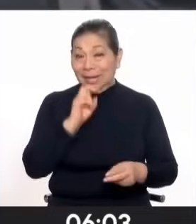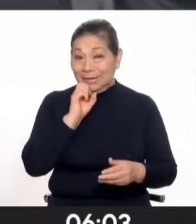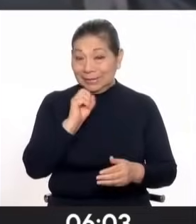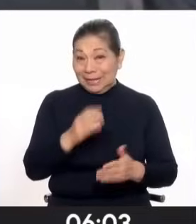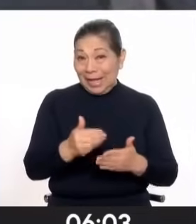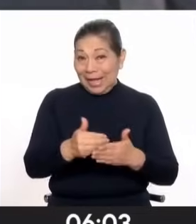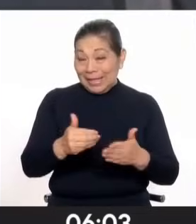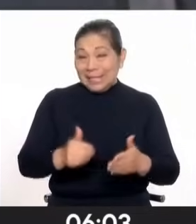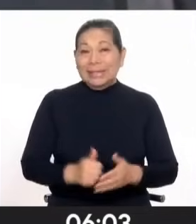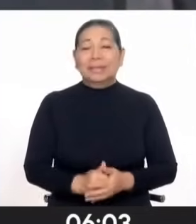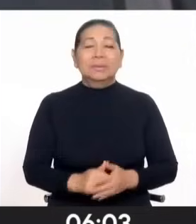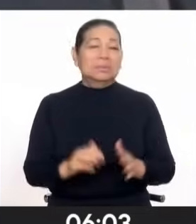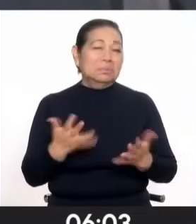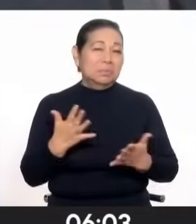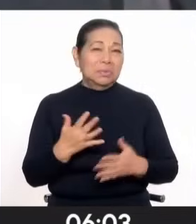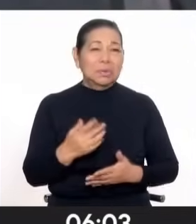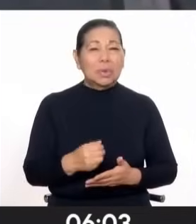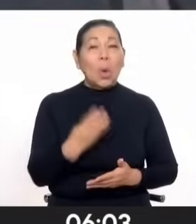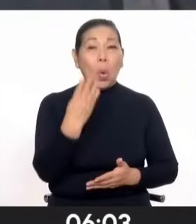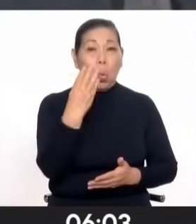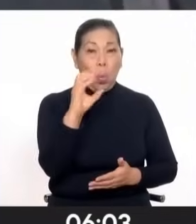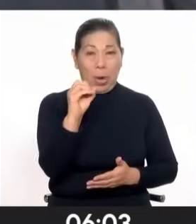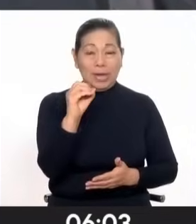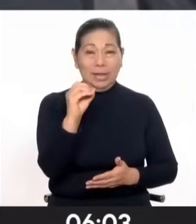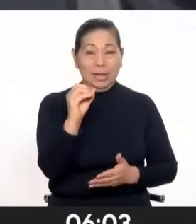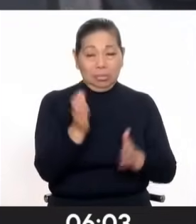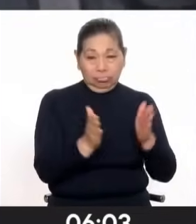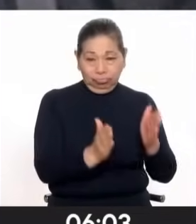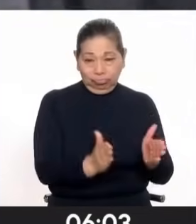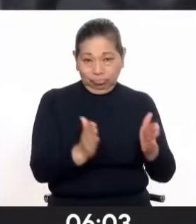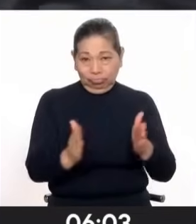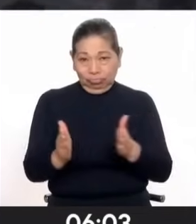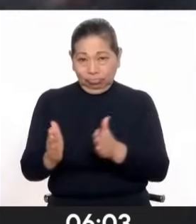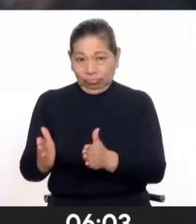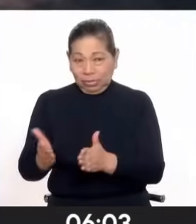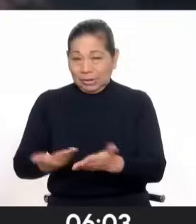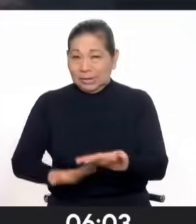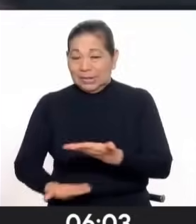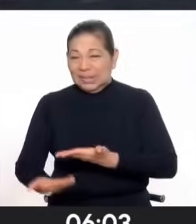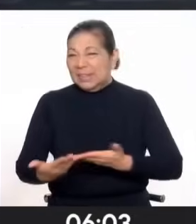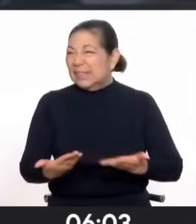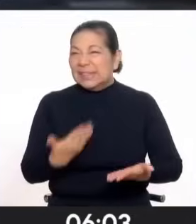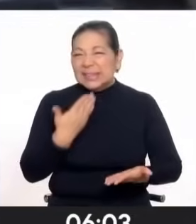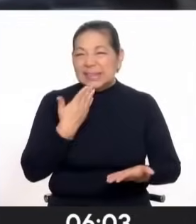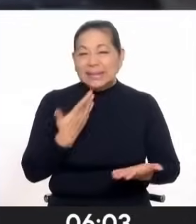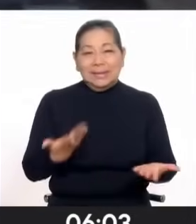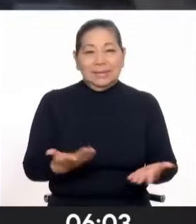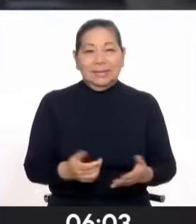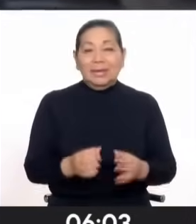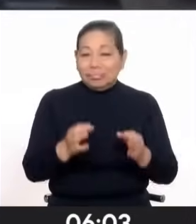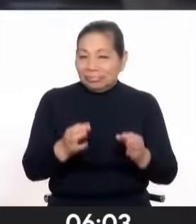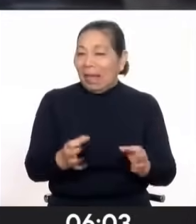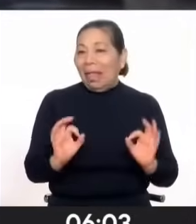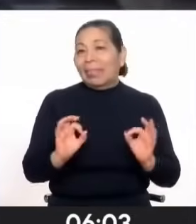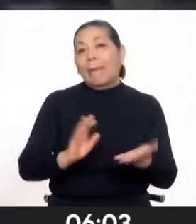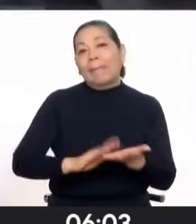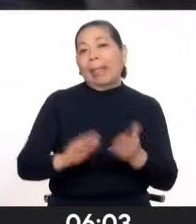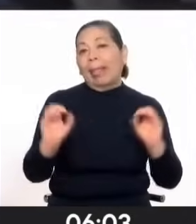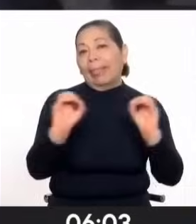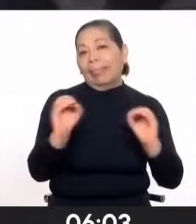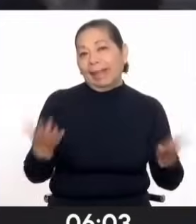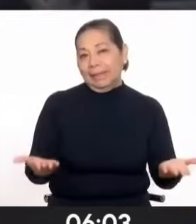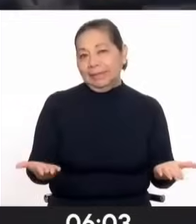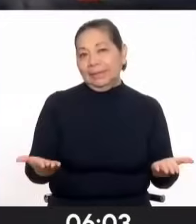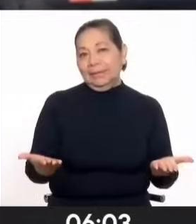señalado, son alrededor de 40 negocios que se dedicaban de manera informal, de manera